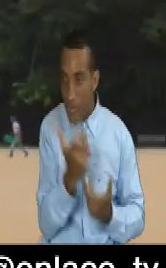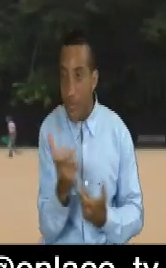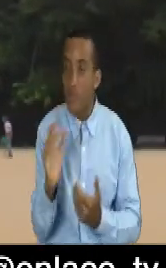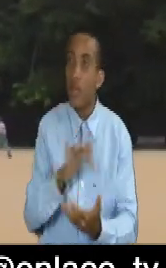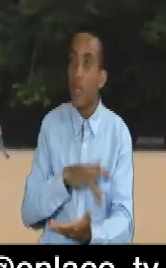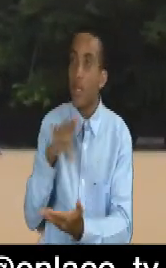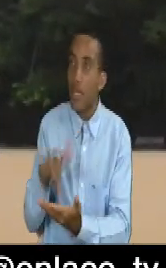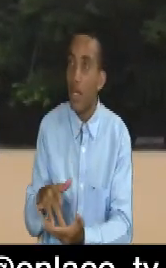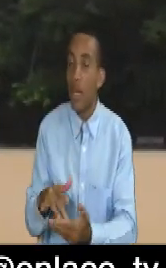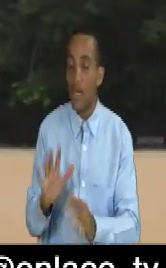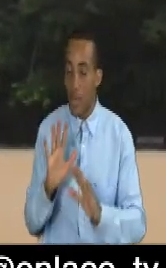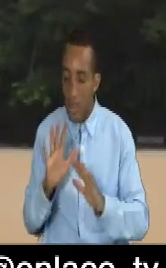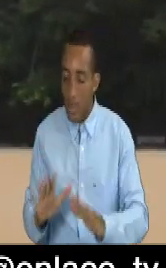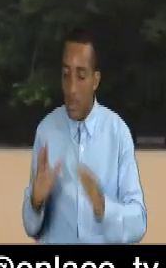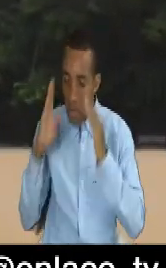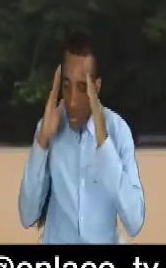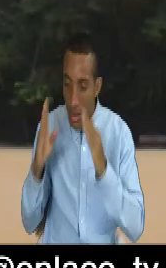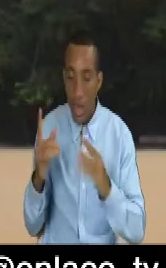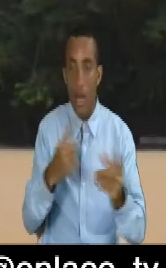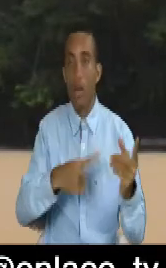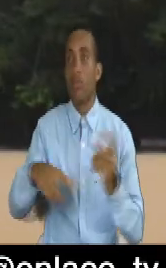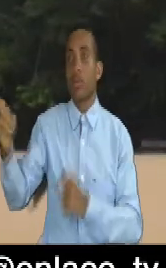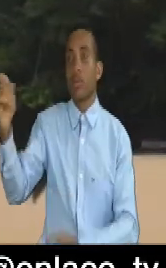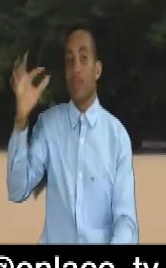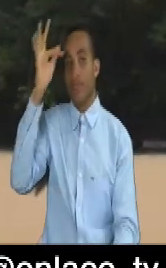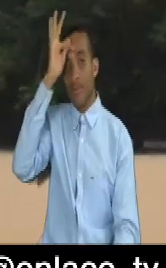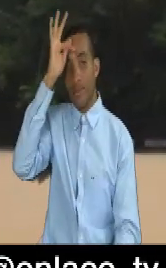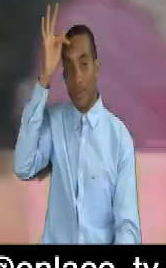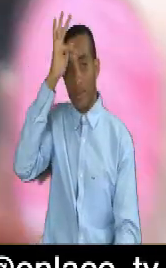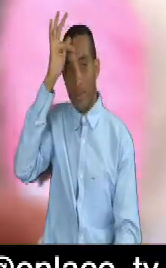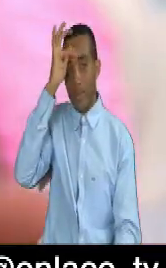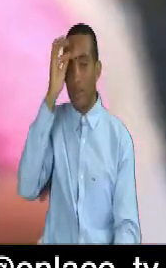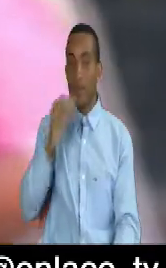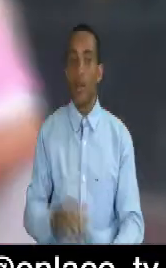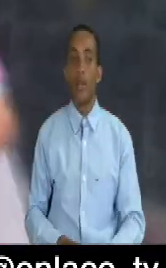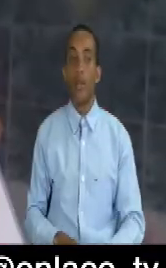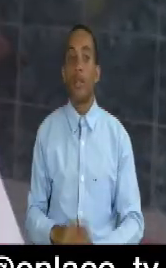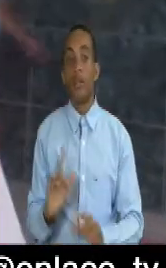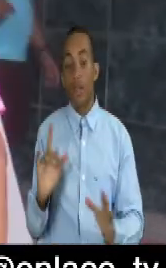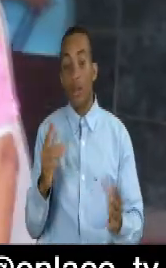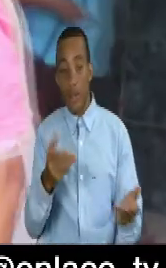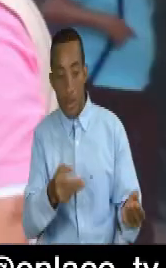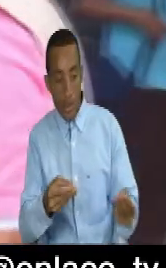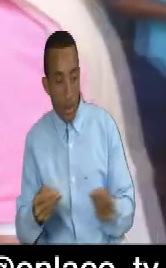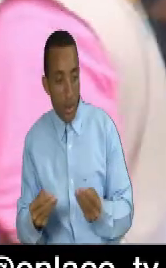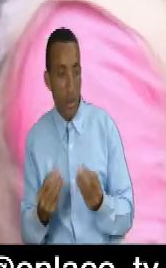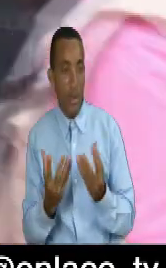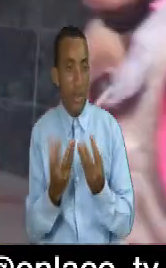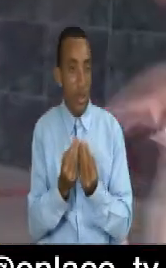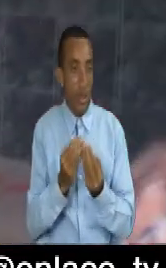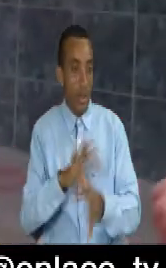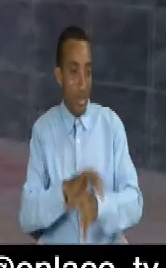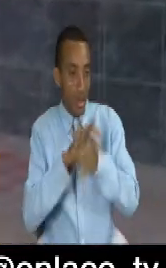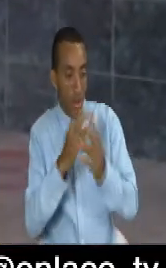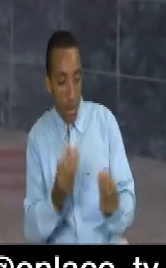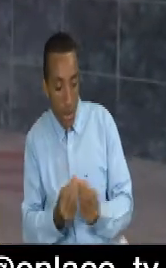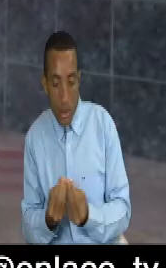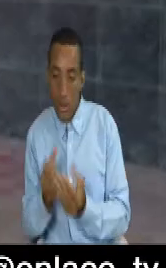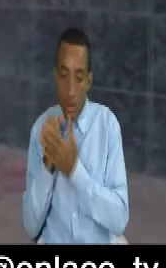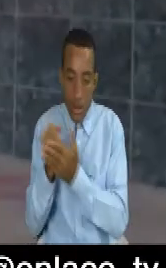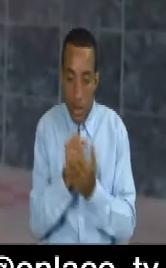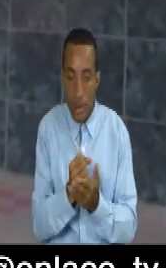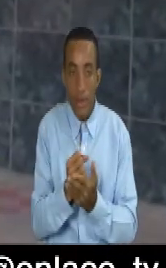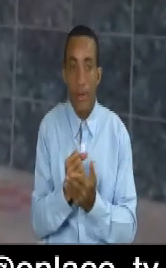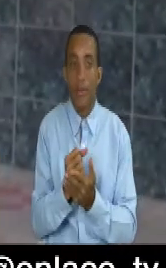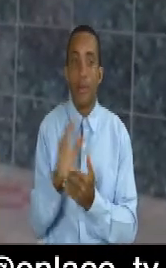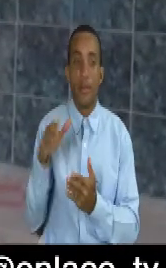le brindaron la atención y lo trasladaron a un centro asistencial de la ciudad, donde fue recibido por los galenos, quienes intentaron salvarle la vida, pero en el momento